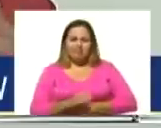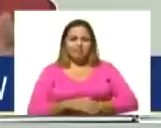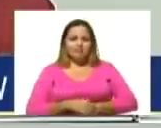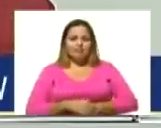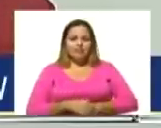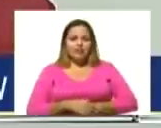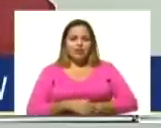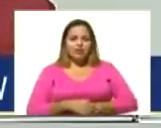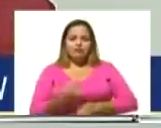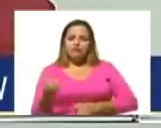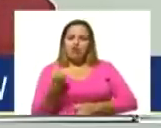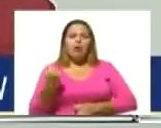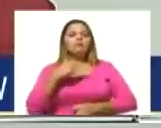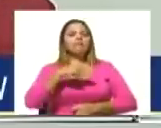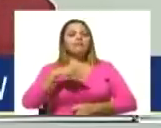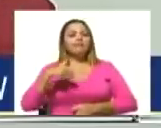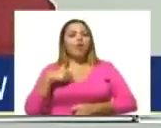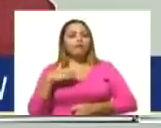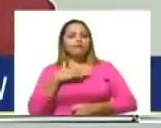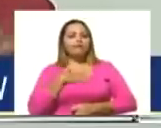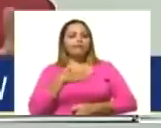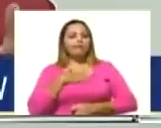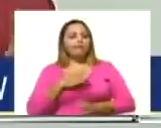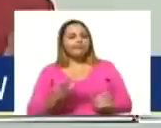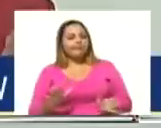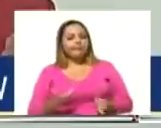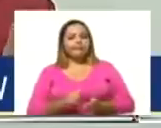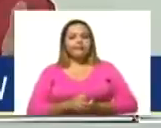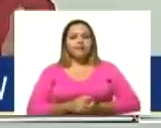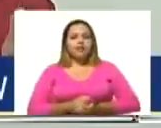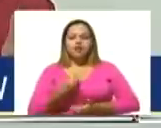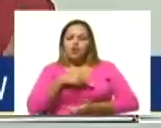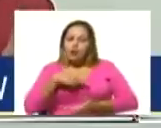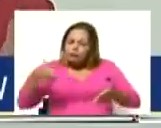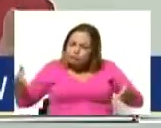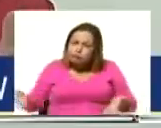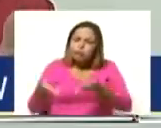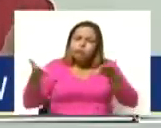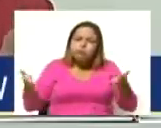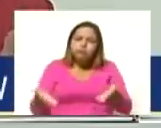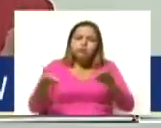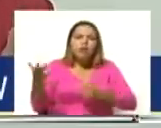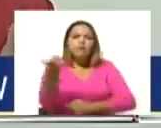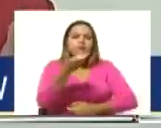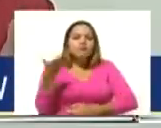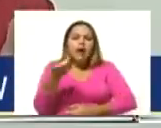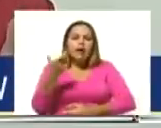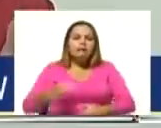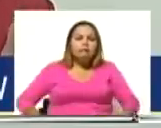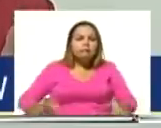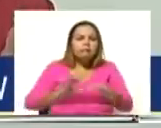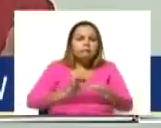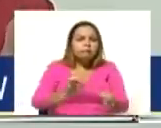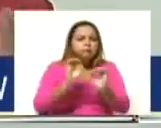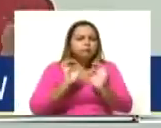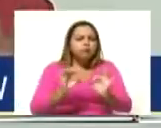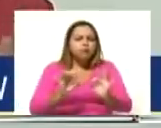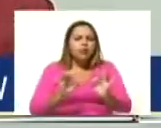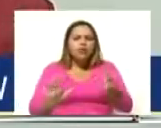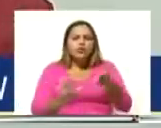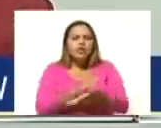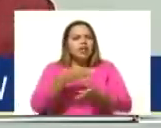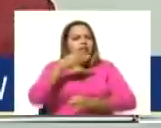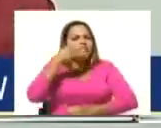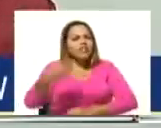Solo lo hacemos nosotros. Y empujamos hacia la consolidación de una